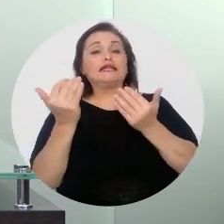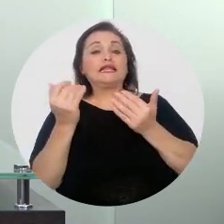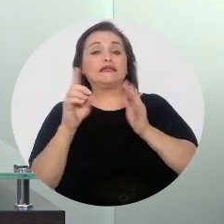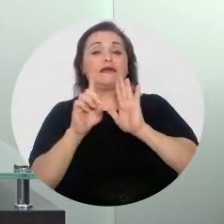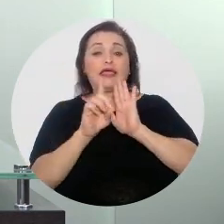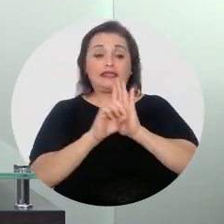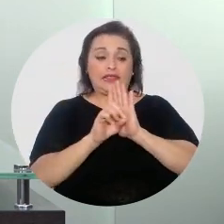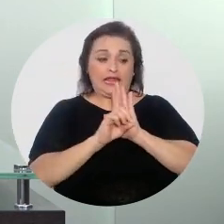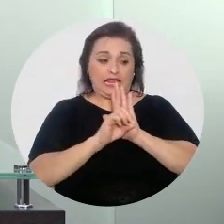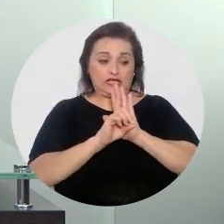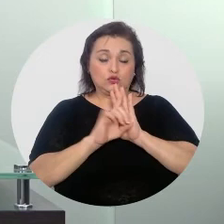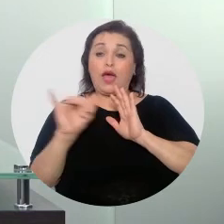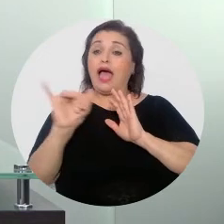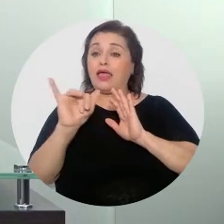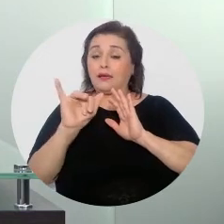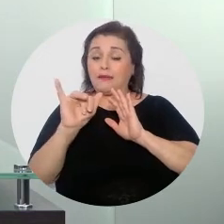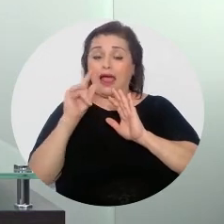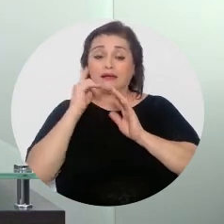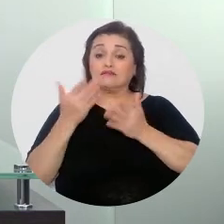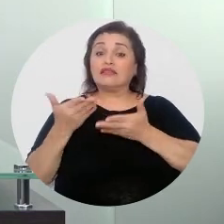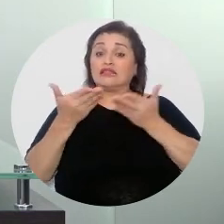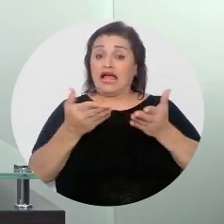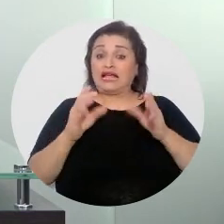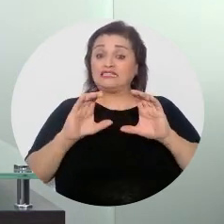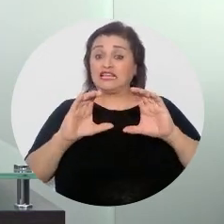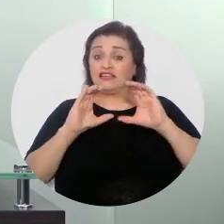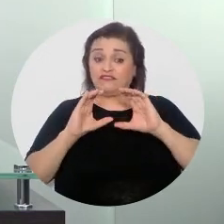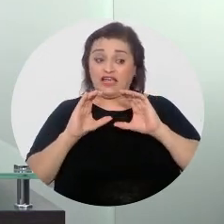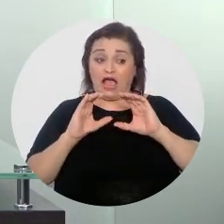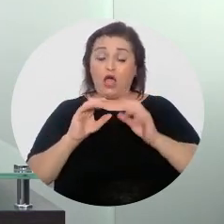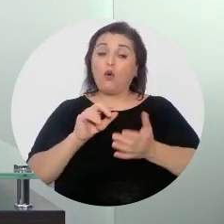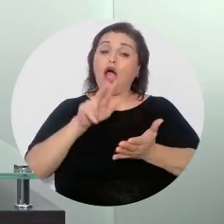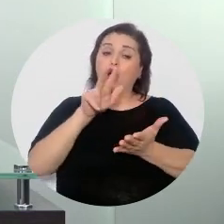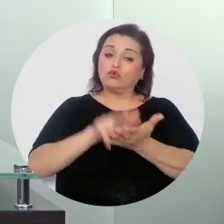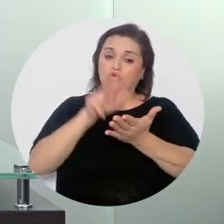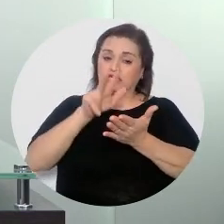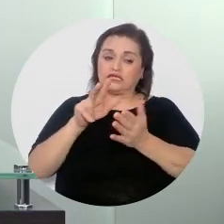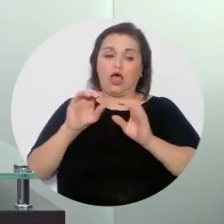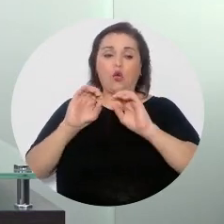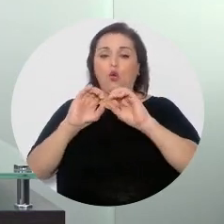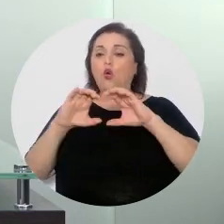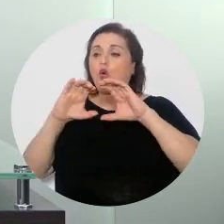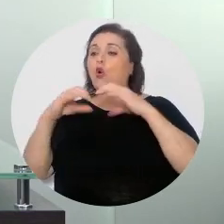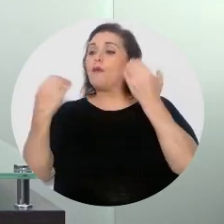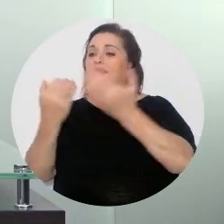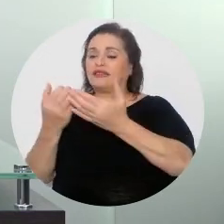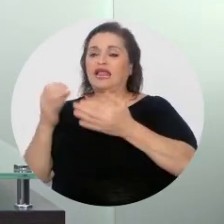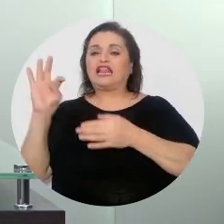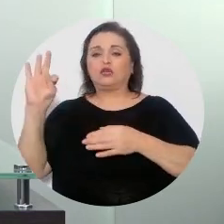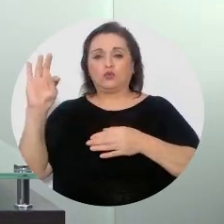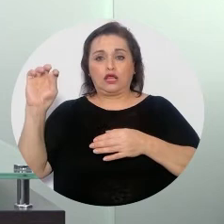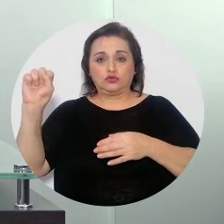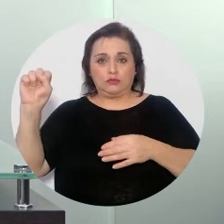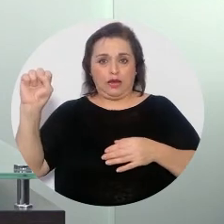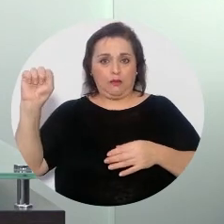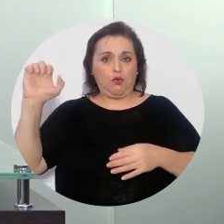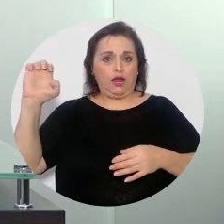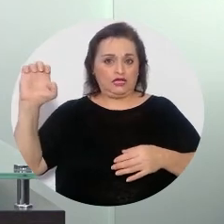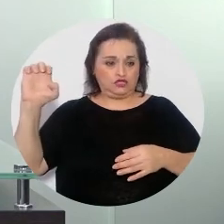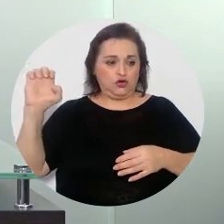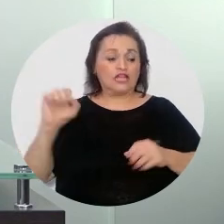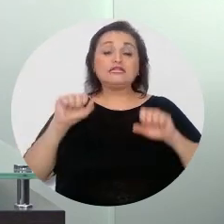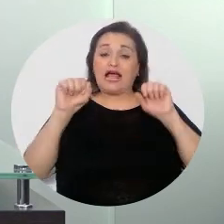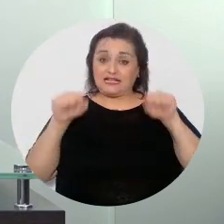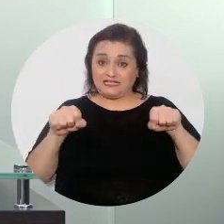expectativa de derecho y además las emisiones de certificados deben ser autorizadas por acuerdo del Comité Ejecutivo. Es